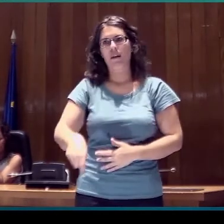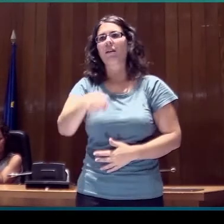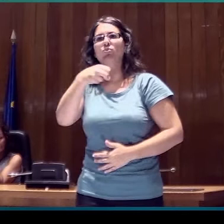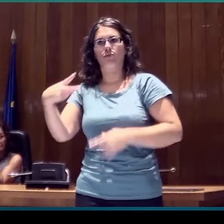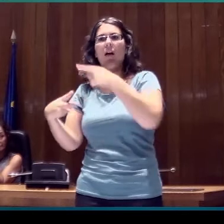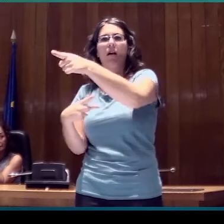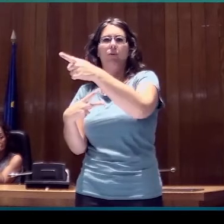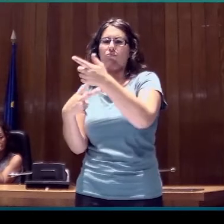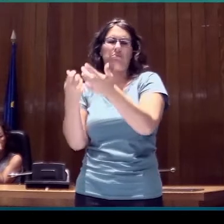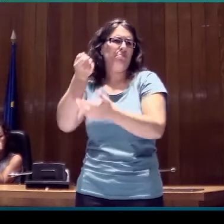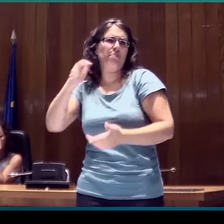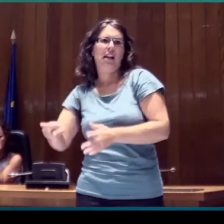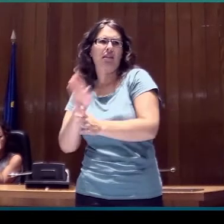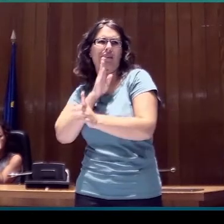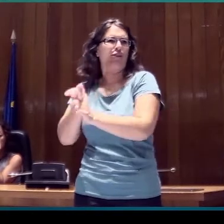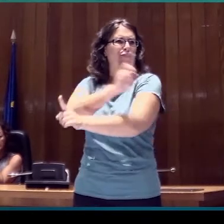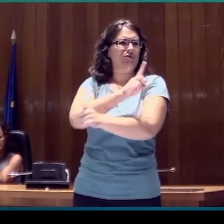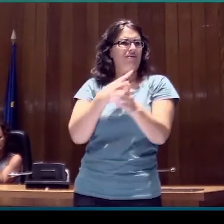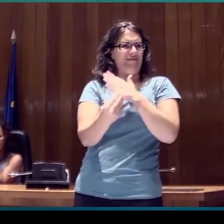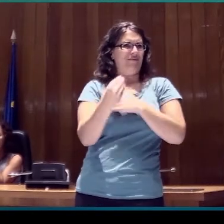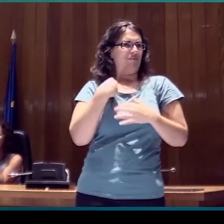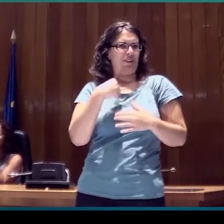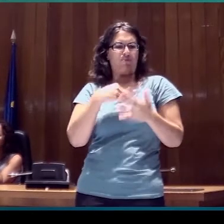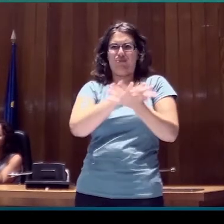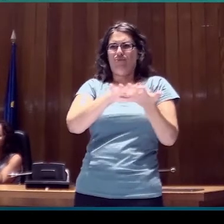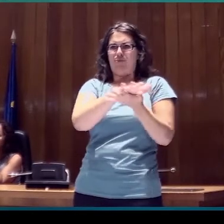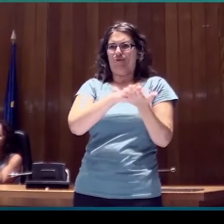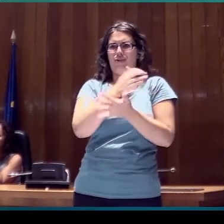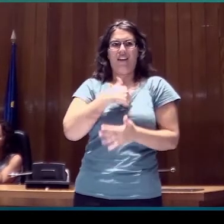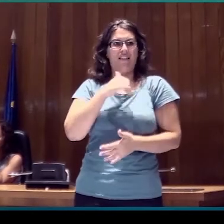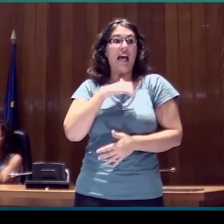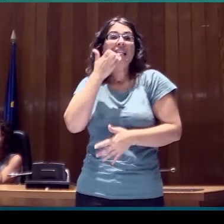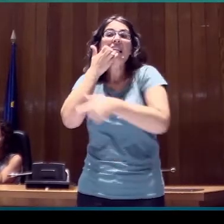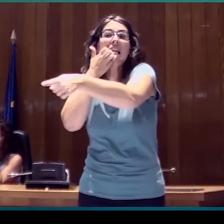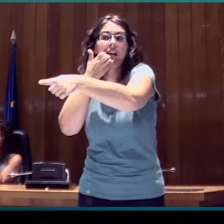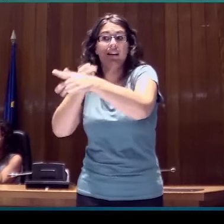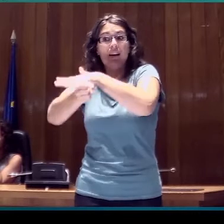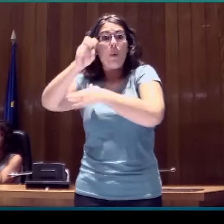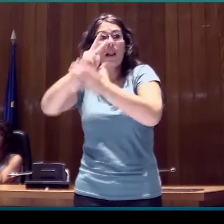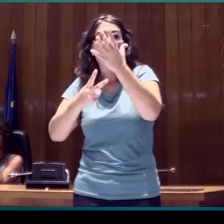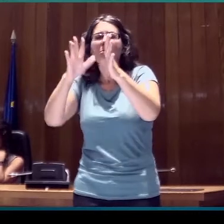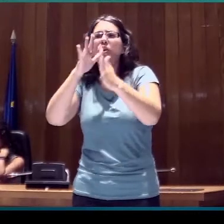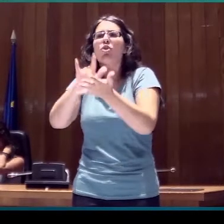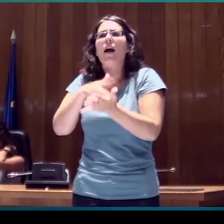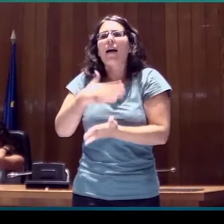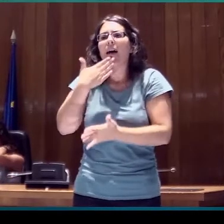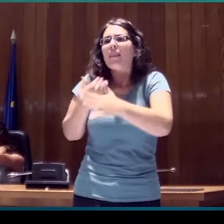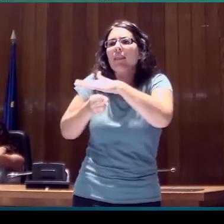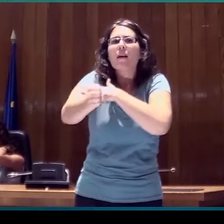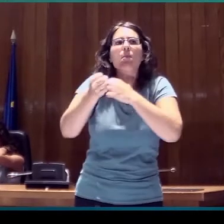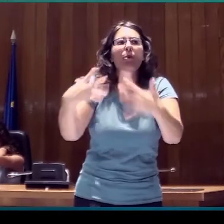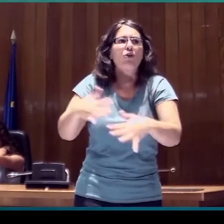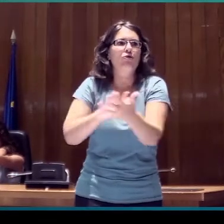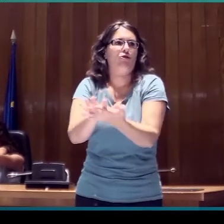resultados similares a los nativos cuando habían sido escolarizados desde edades muy tempranas. El test ha sido